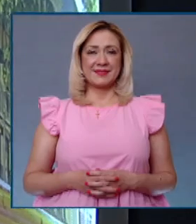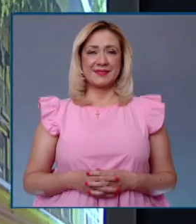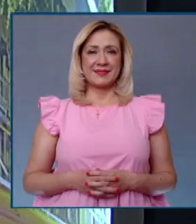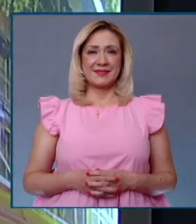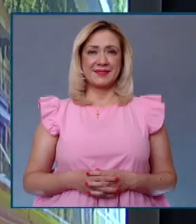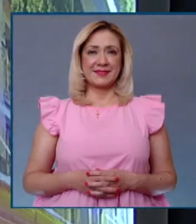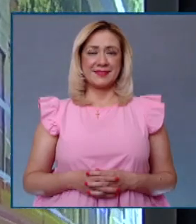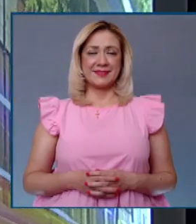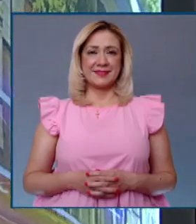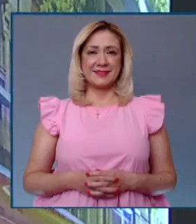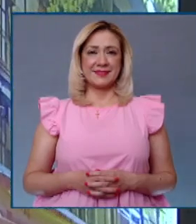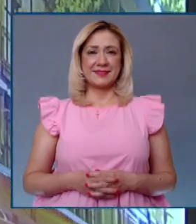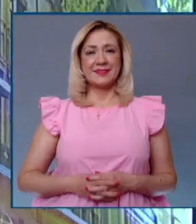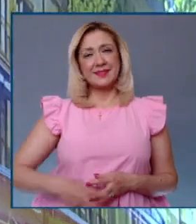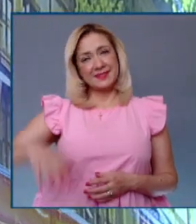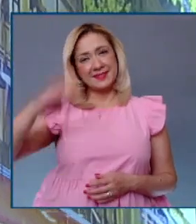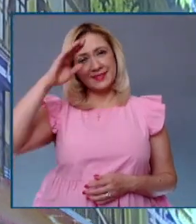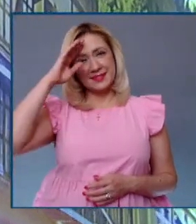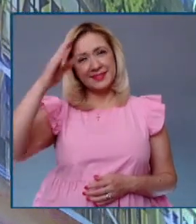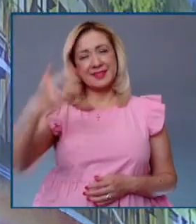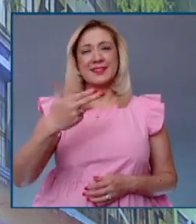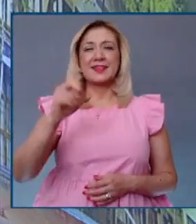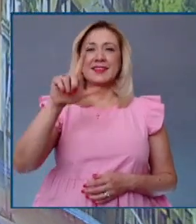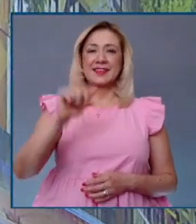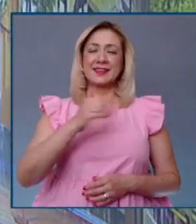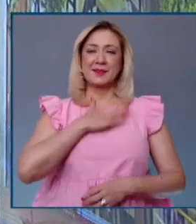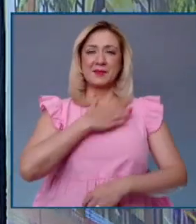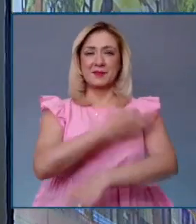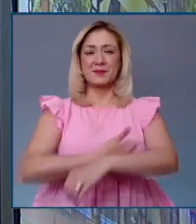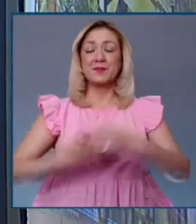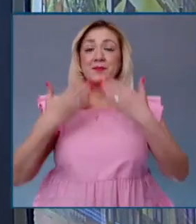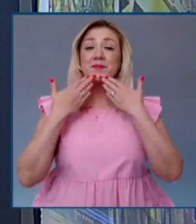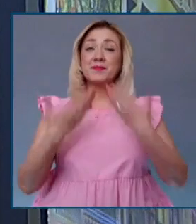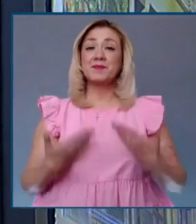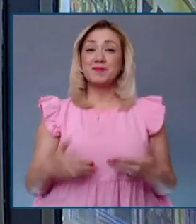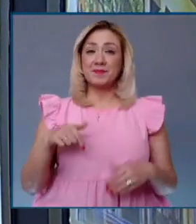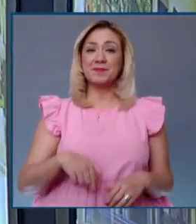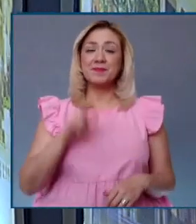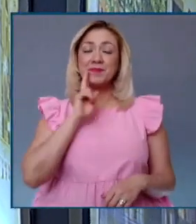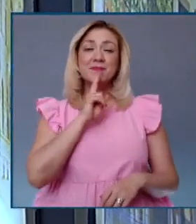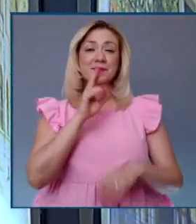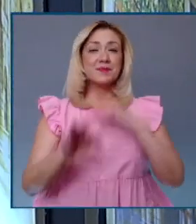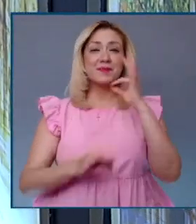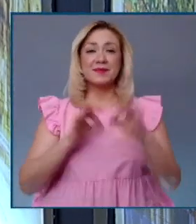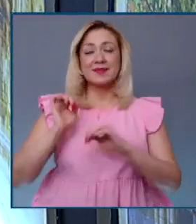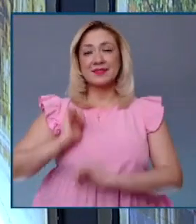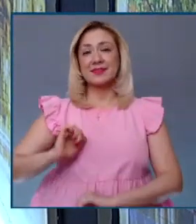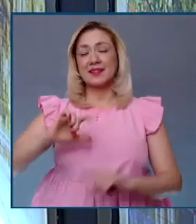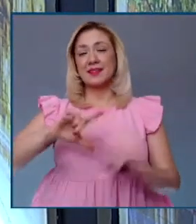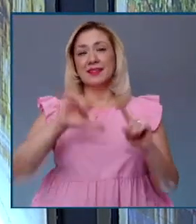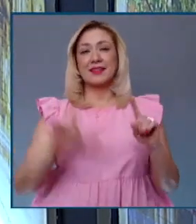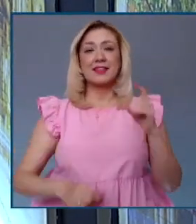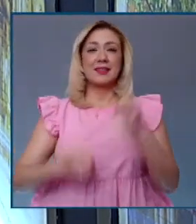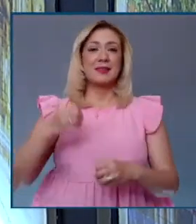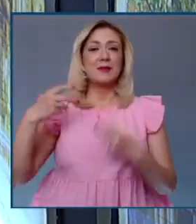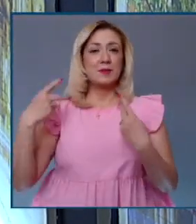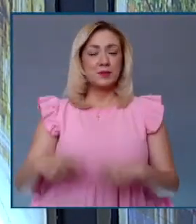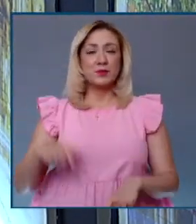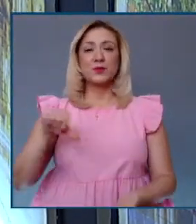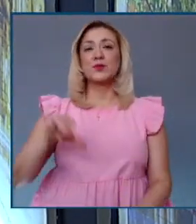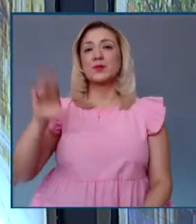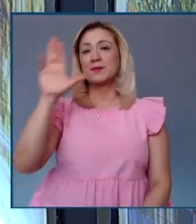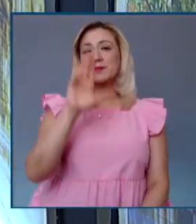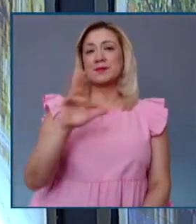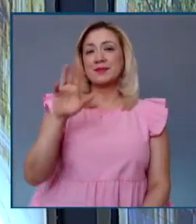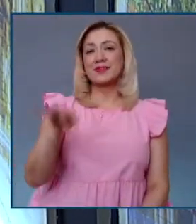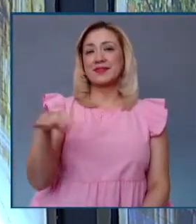Muy buenas tardes, bienvenidos a este corte informativo con la información más reciente del Poder Judicial de la Federación. Hoy es miércoles 14 de febrero